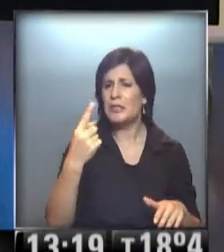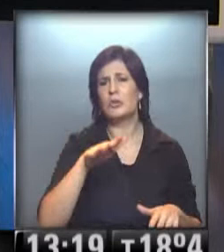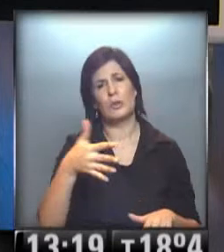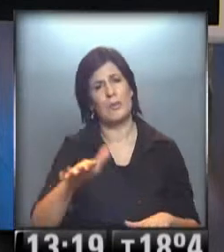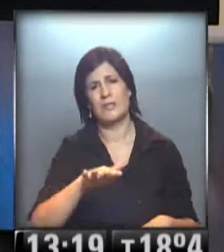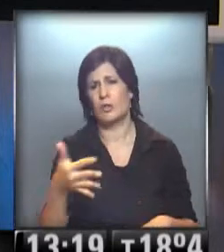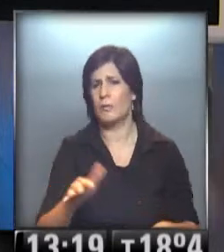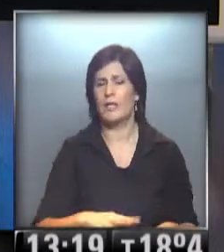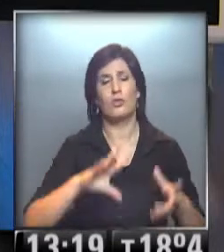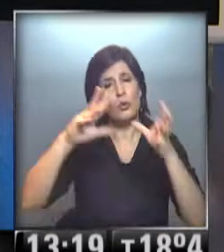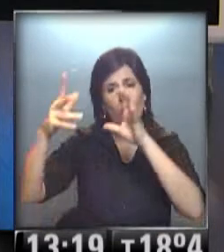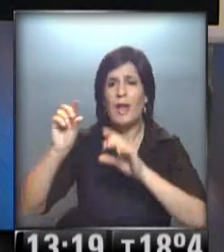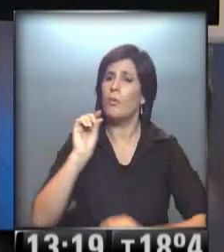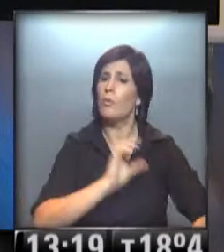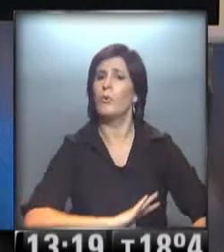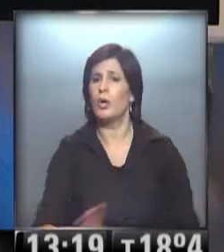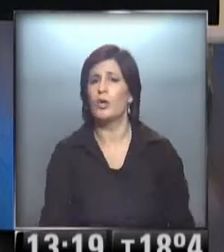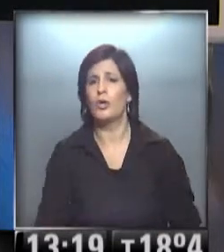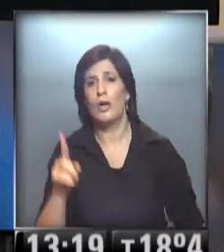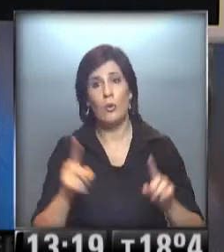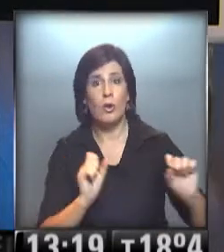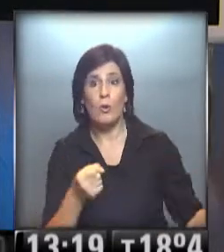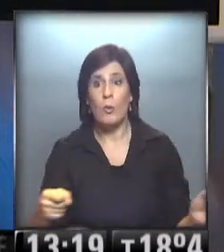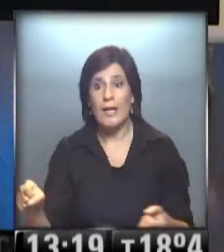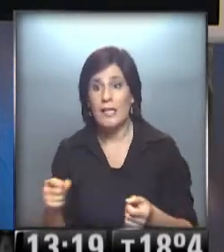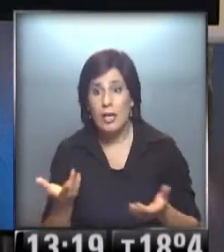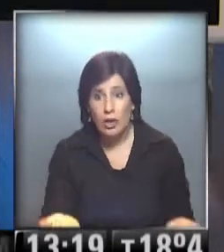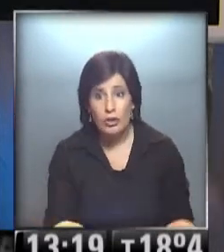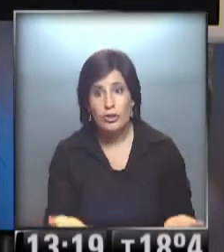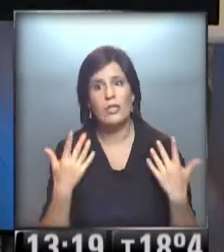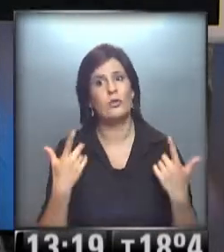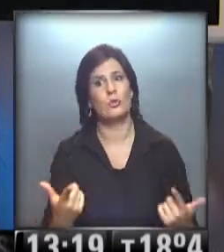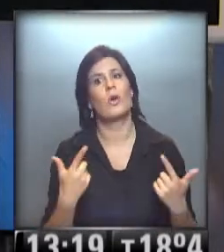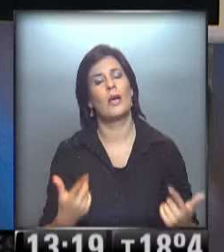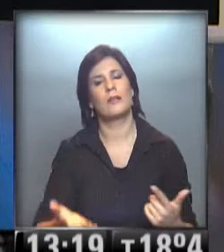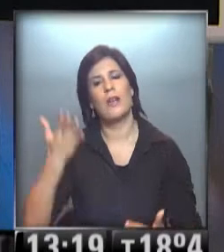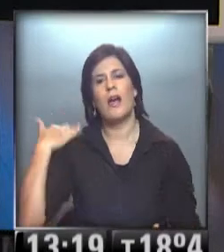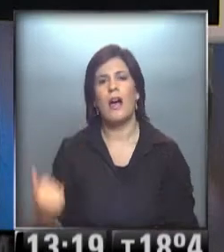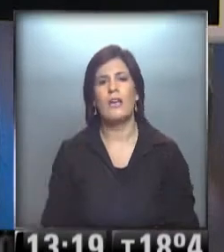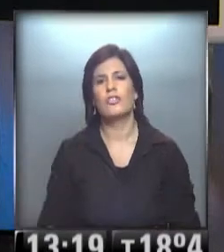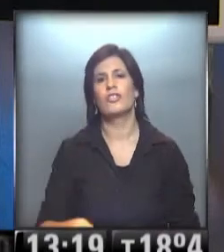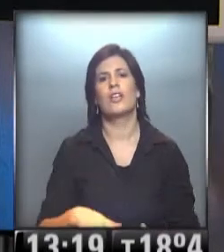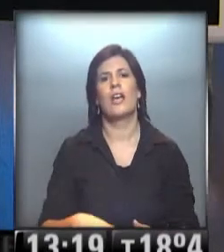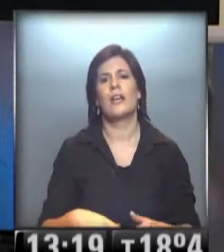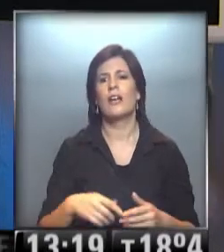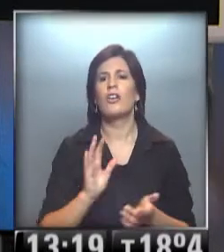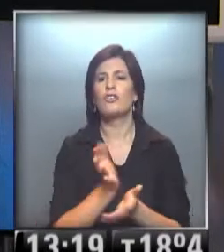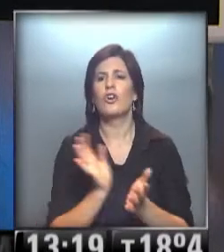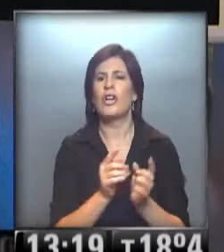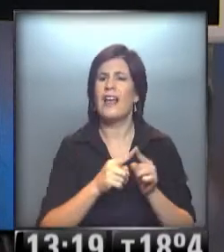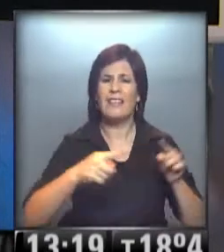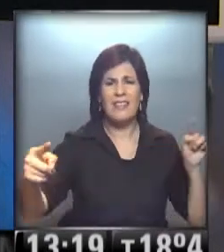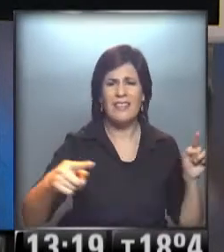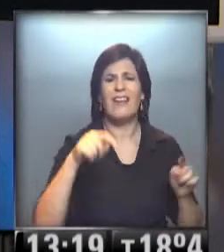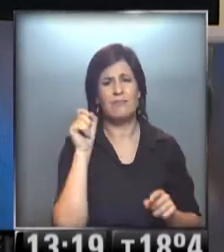temporarios de nubosidad. Los afortunados que se han ido al sur argentino han podido disfrutar ayer el chocolate más largo del mundo, 130 metros,